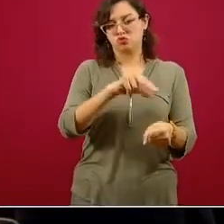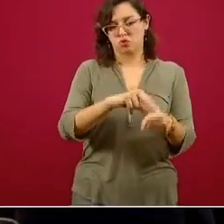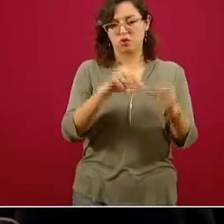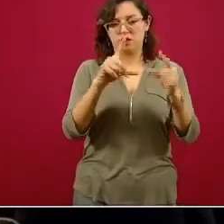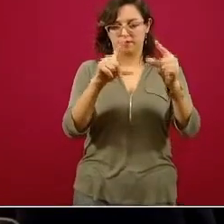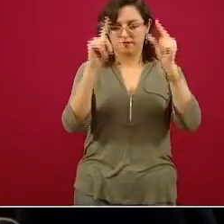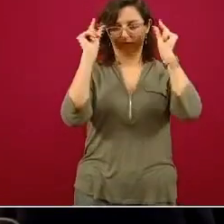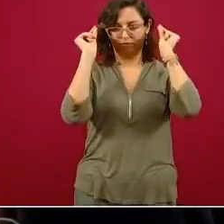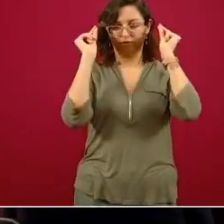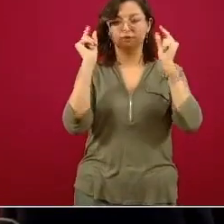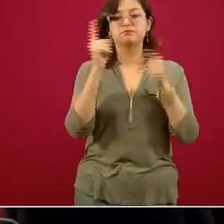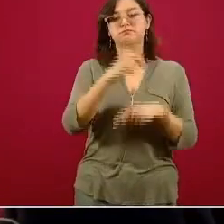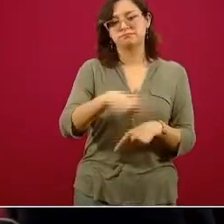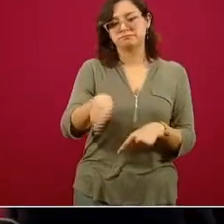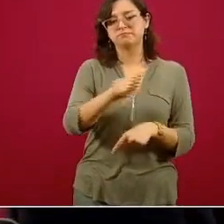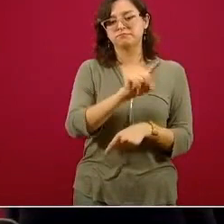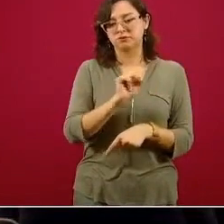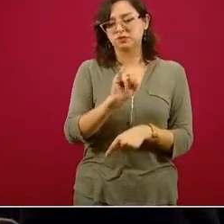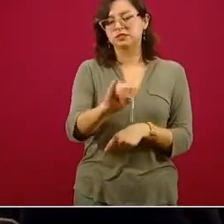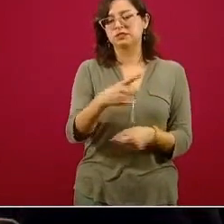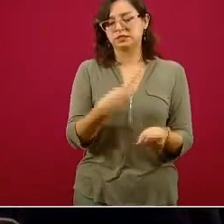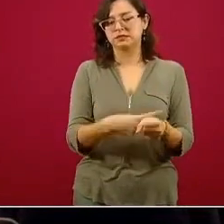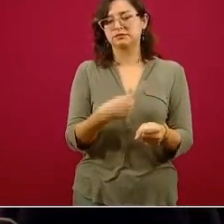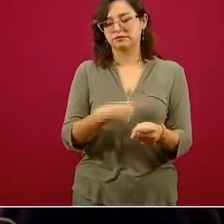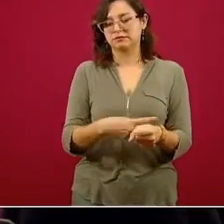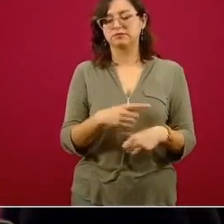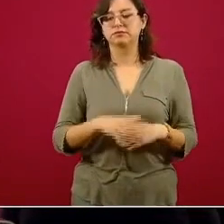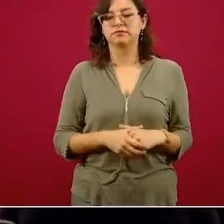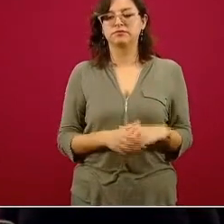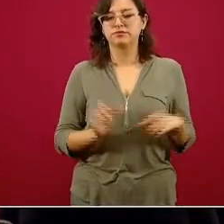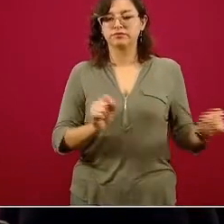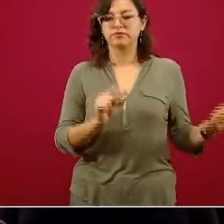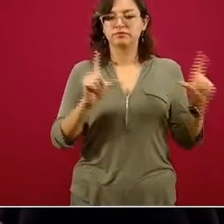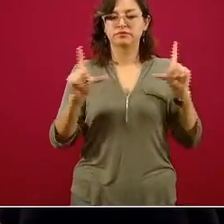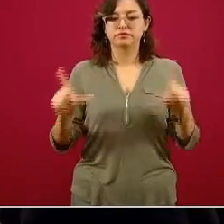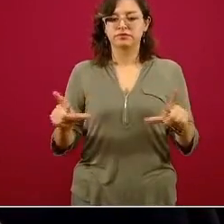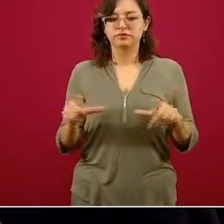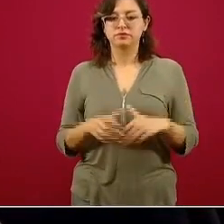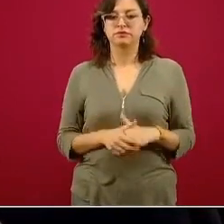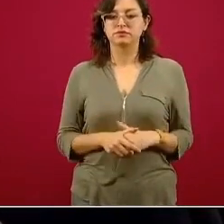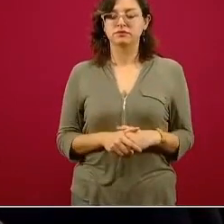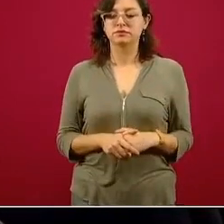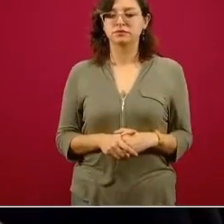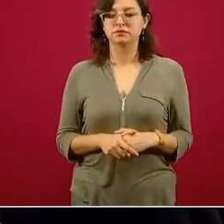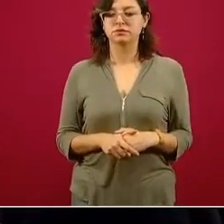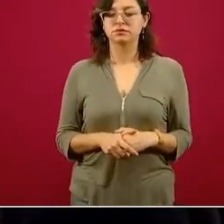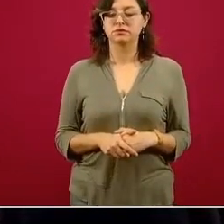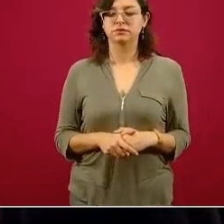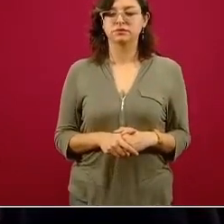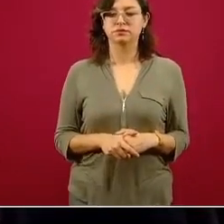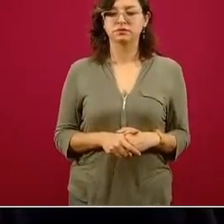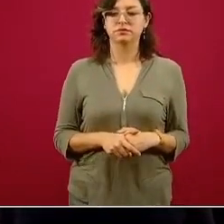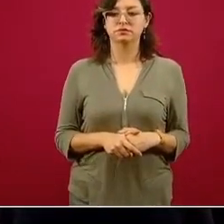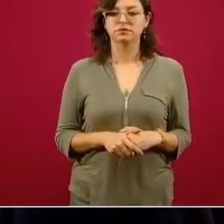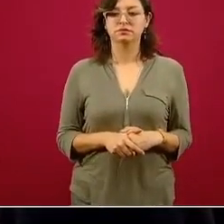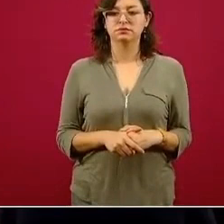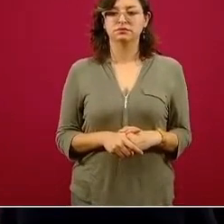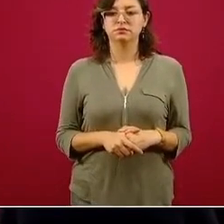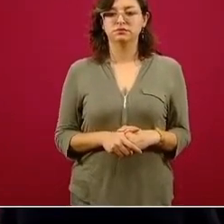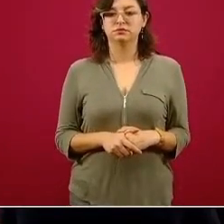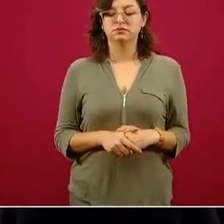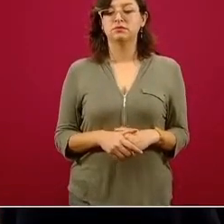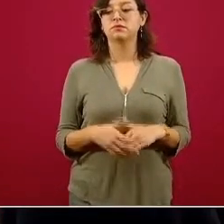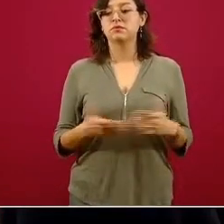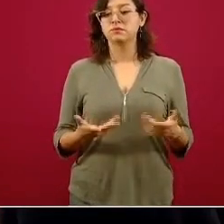sido confirmados a la enfermedad. Veamos la siguiente diapositiva. La distribución por tipo de